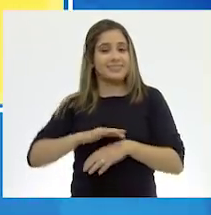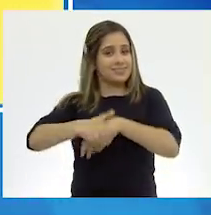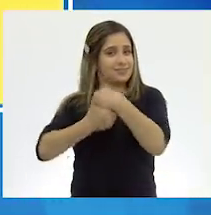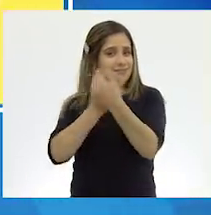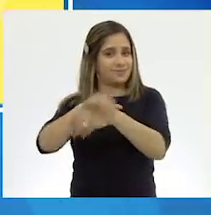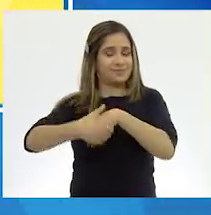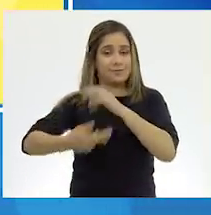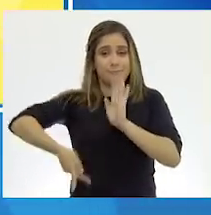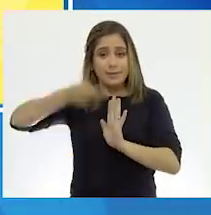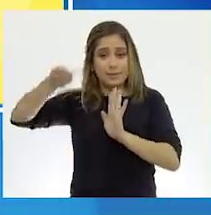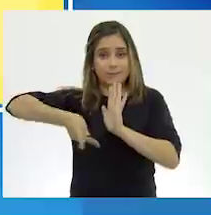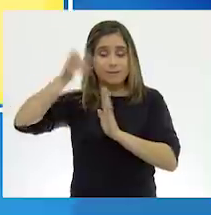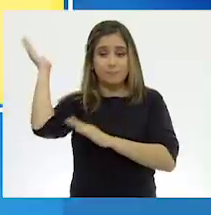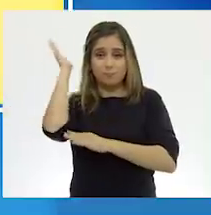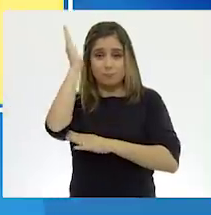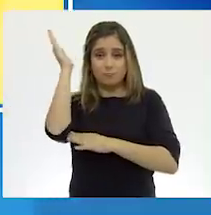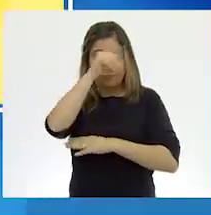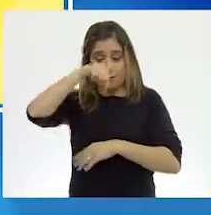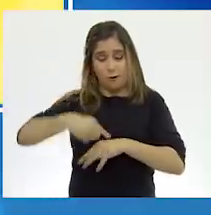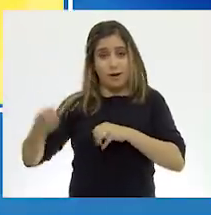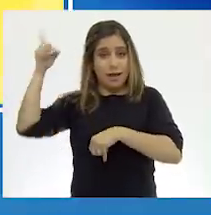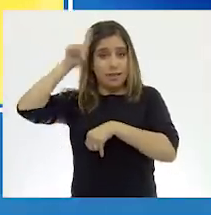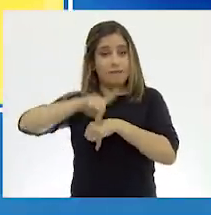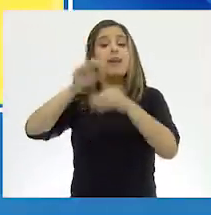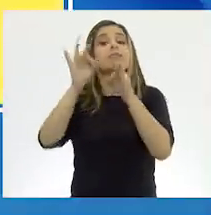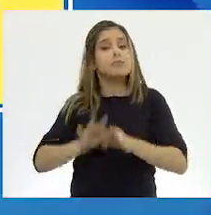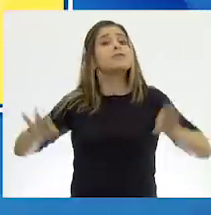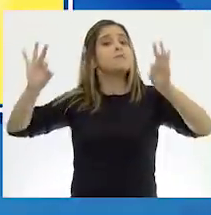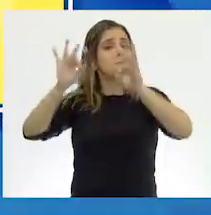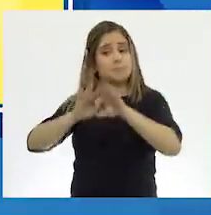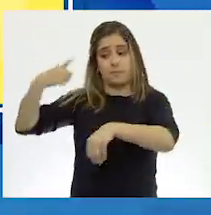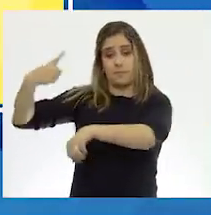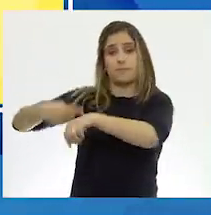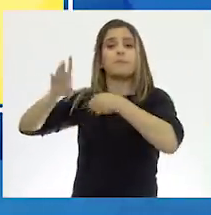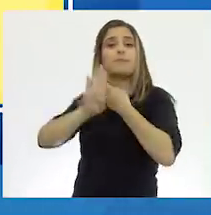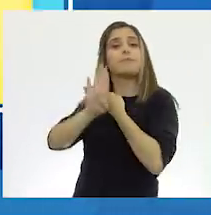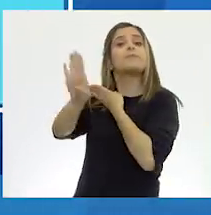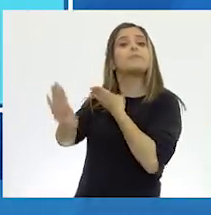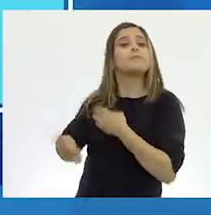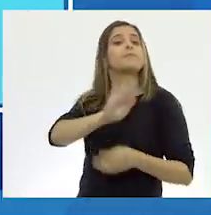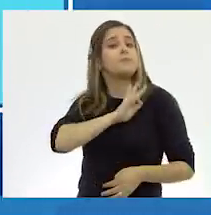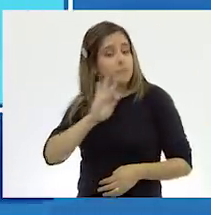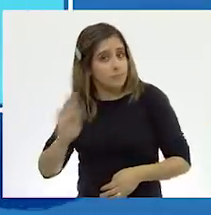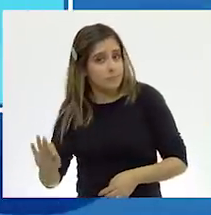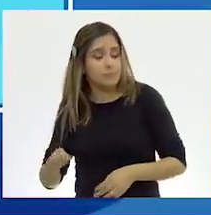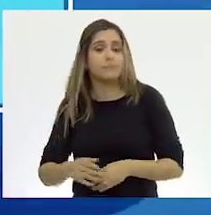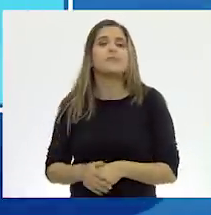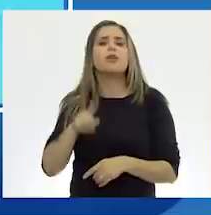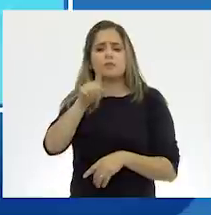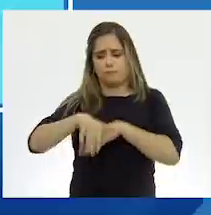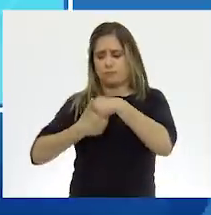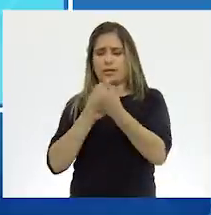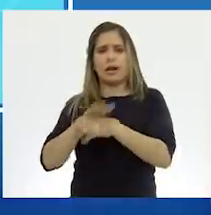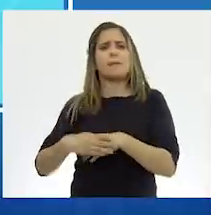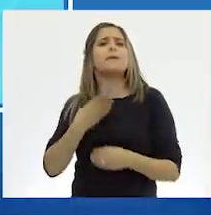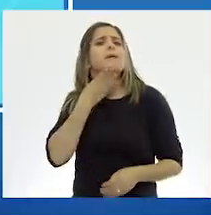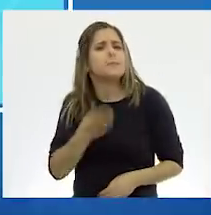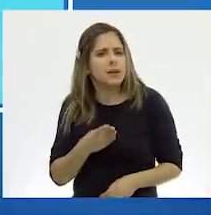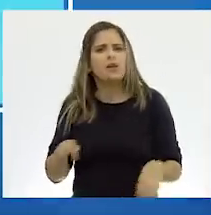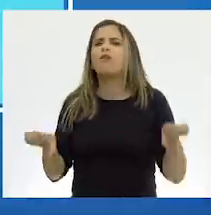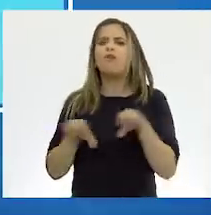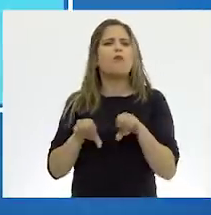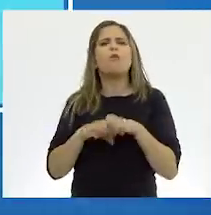Lavarnos las manos varias veces al día es importante para prevenir cualquier enfermedad. Sigue estos pasos para